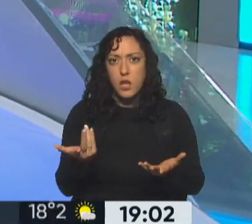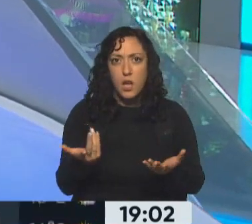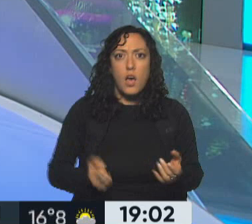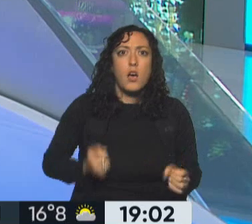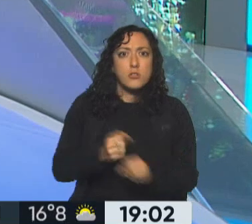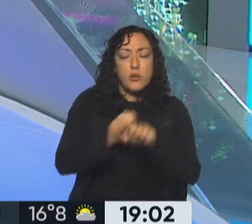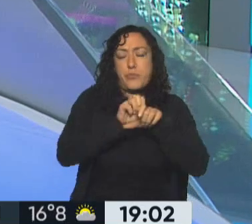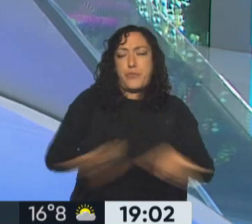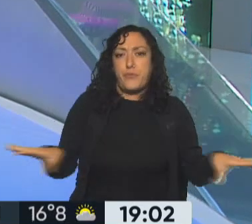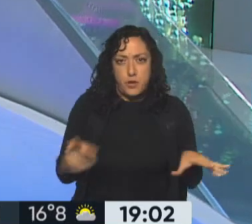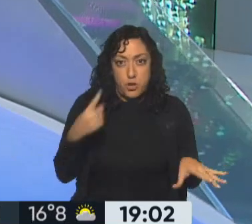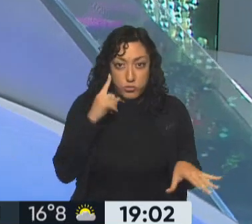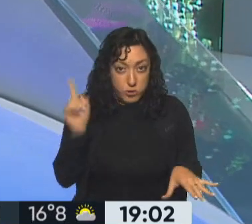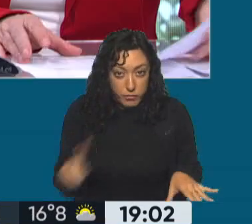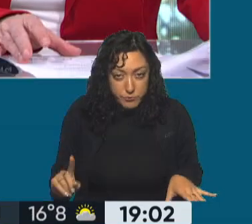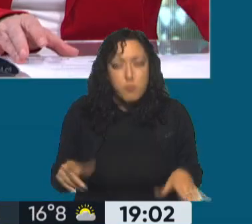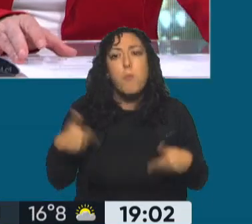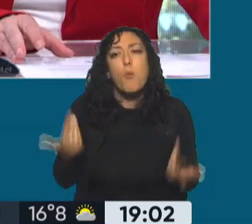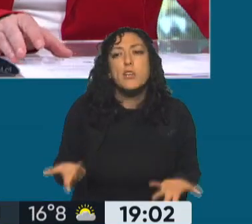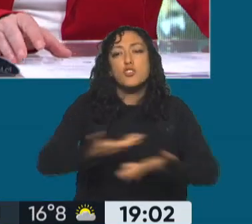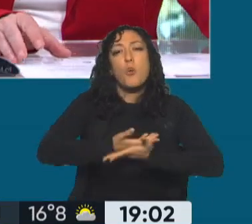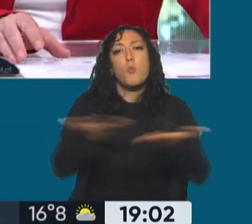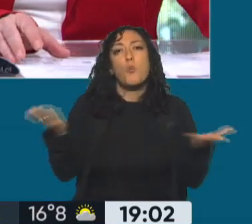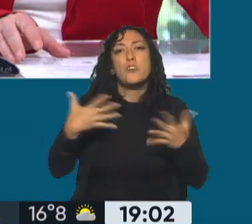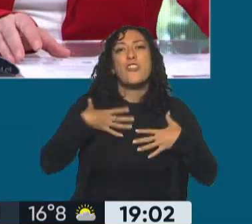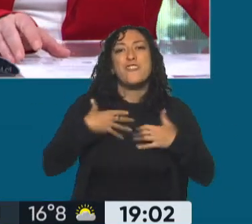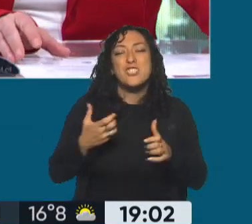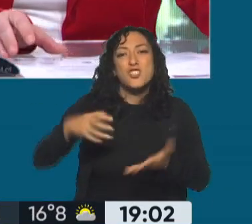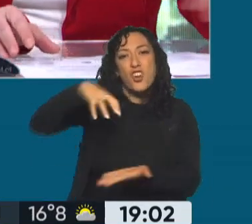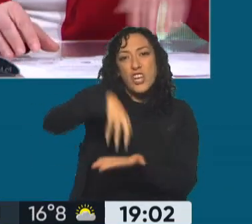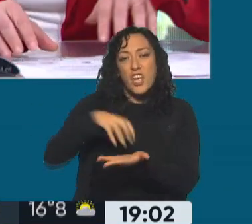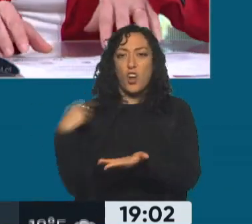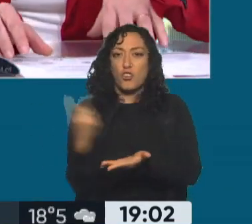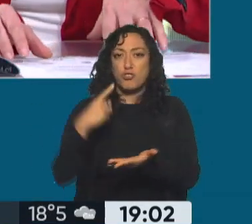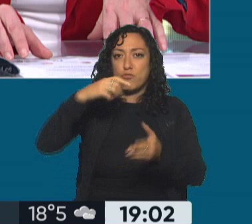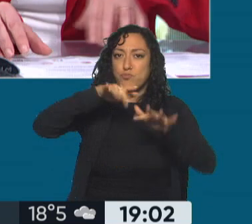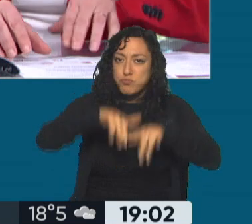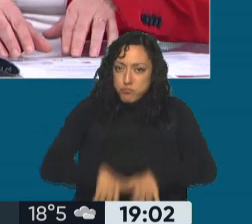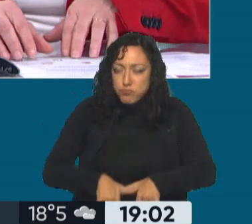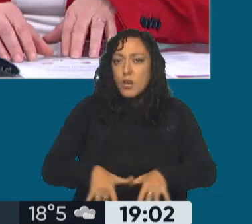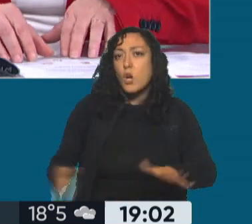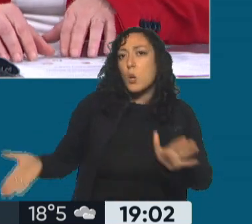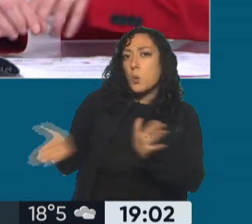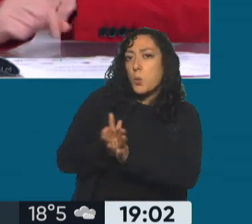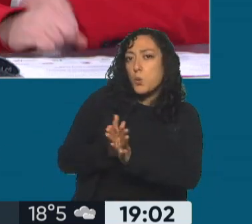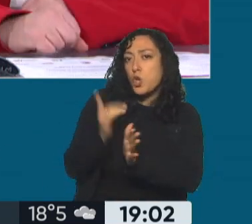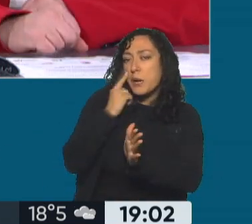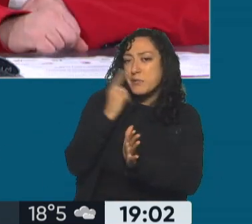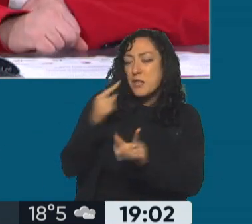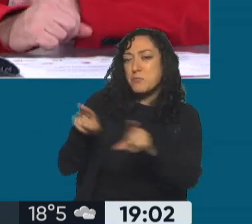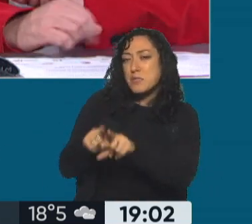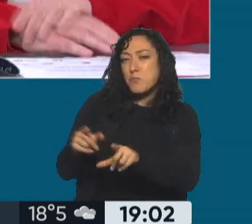puede llegar. Por eso, desde la Defensoría del Público redactamos, junto con el órgano de revisión de la Ley de